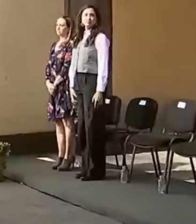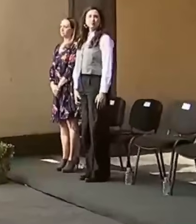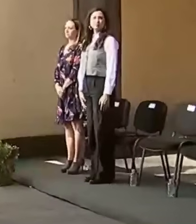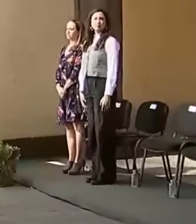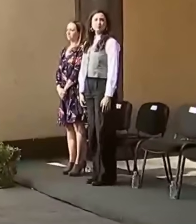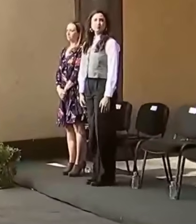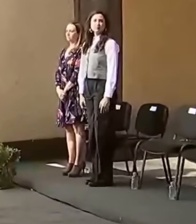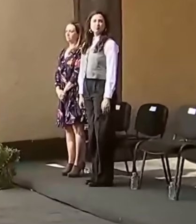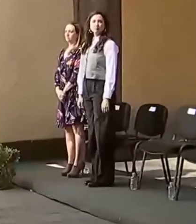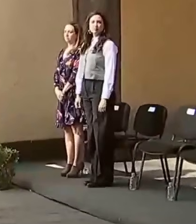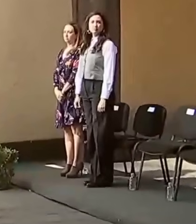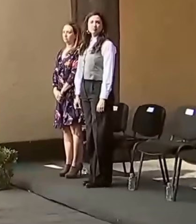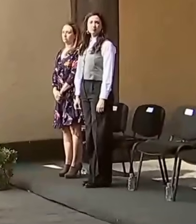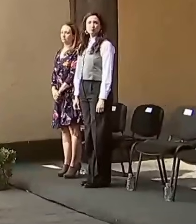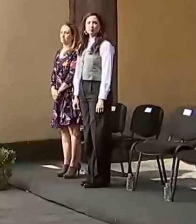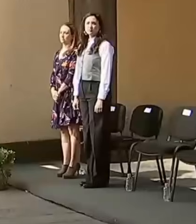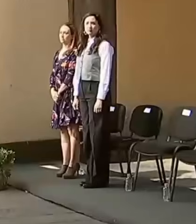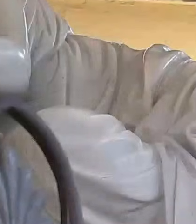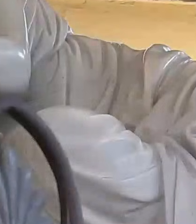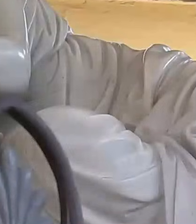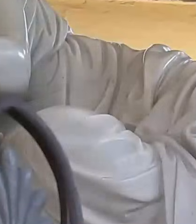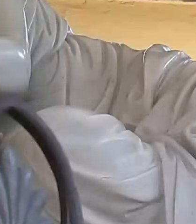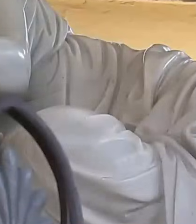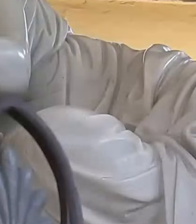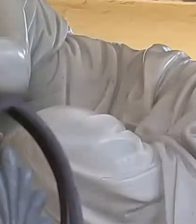Benito Juárez García.